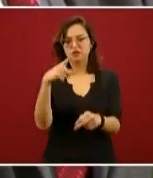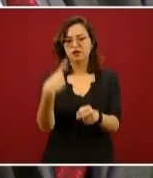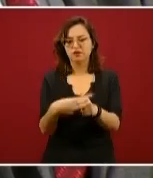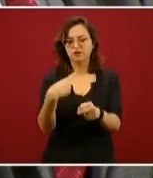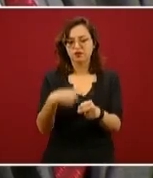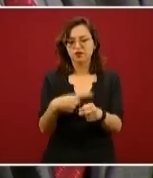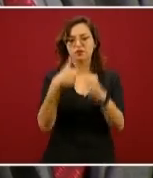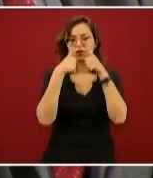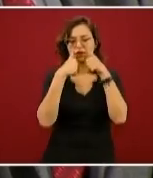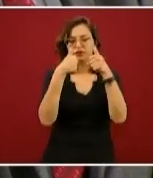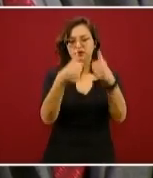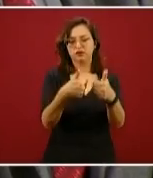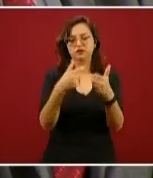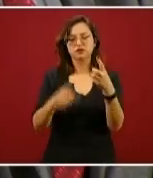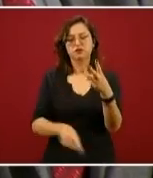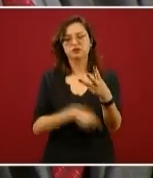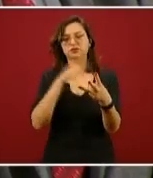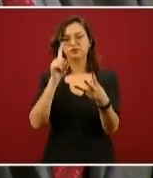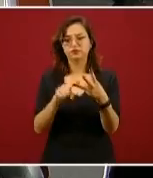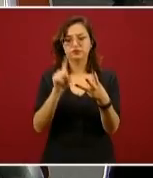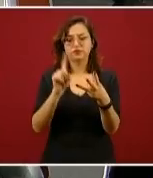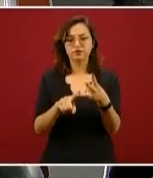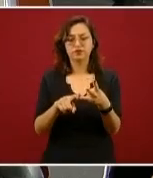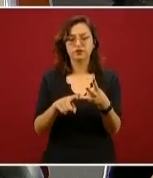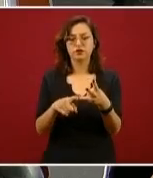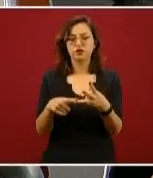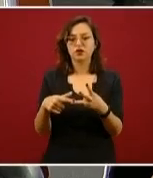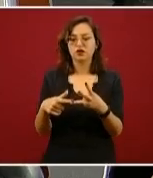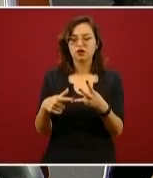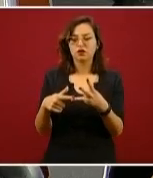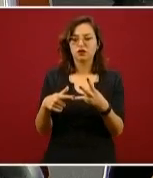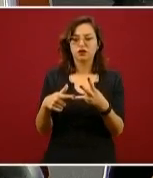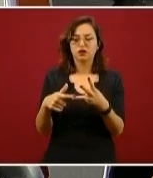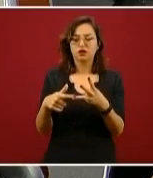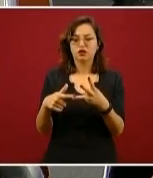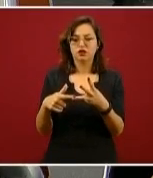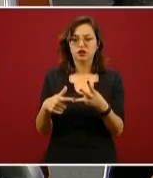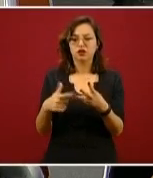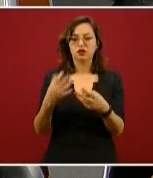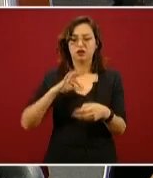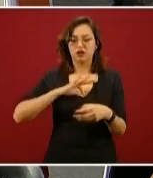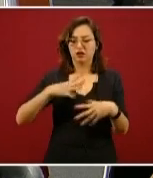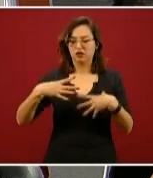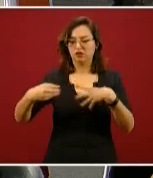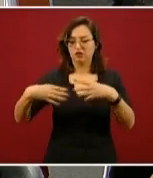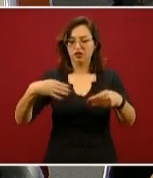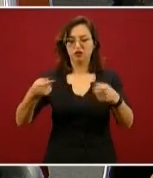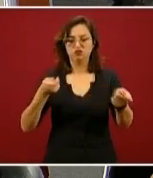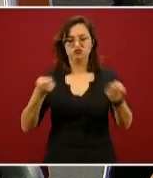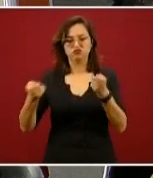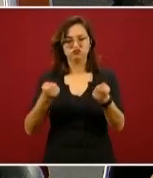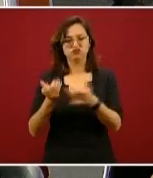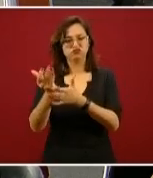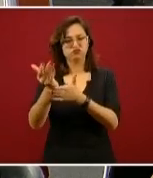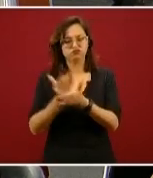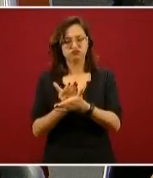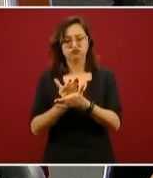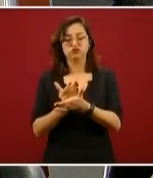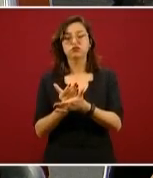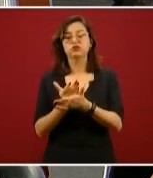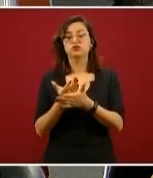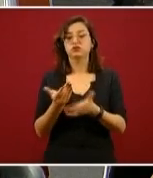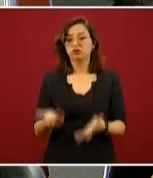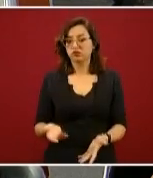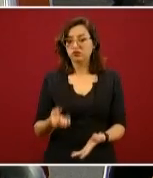de atención y la guía de los procesos de control de infecciones, que aplica no solamente para el